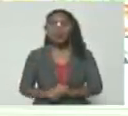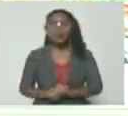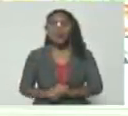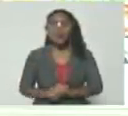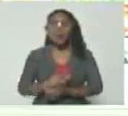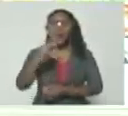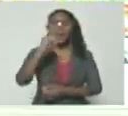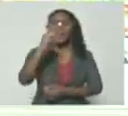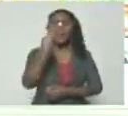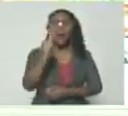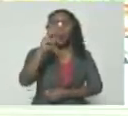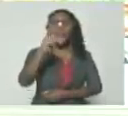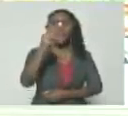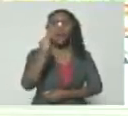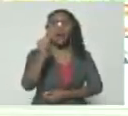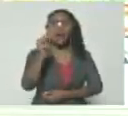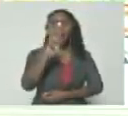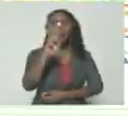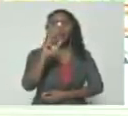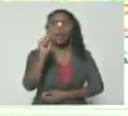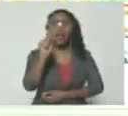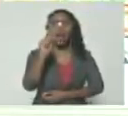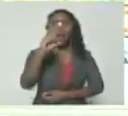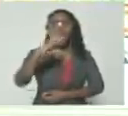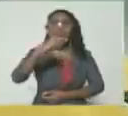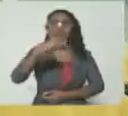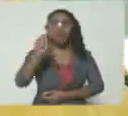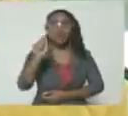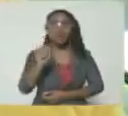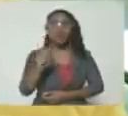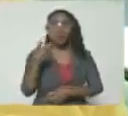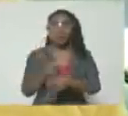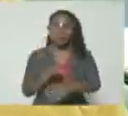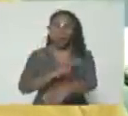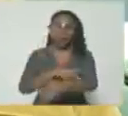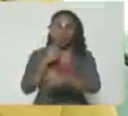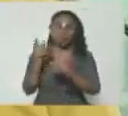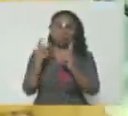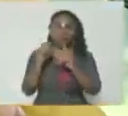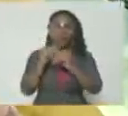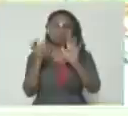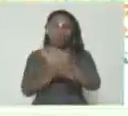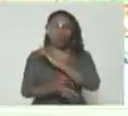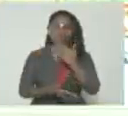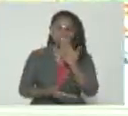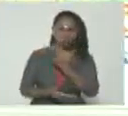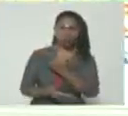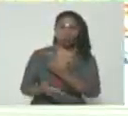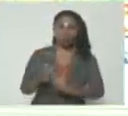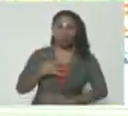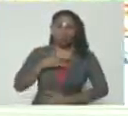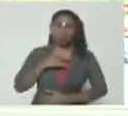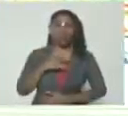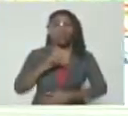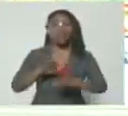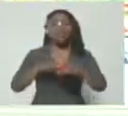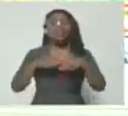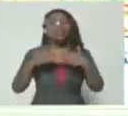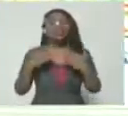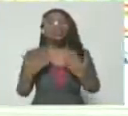Mamarracho. Lo peor que le pueden decir, tú lo que eres un mamarracho. Que molleja.